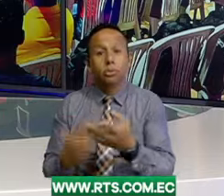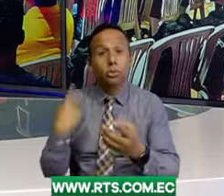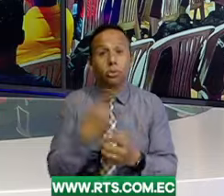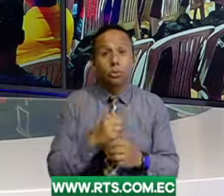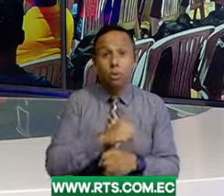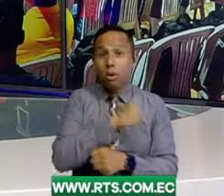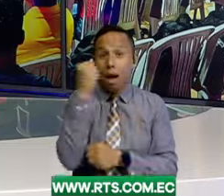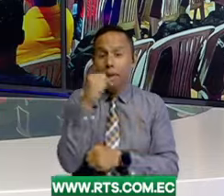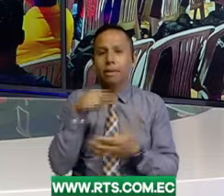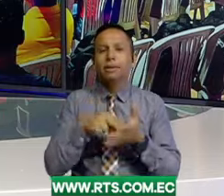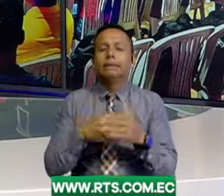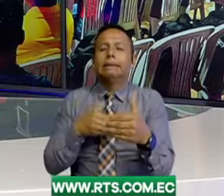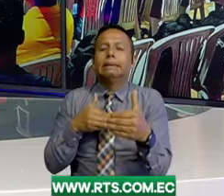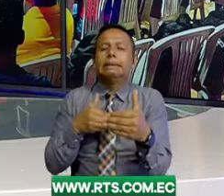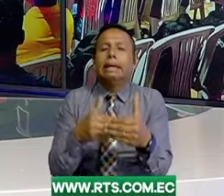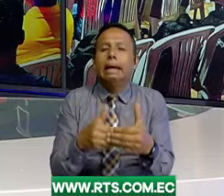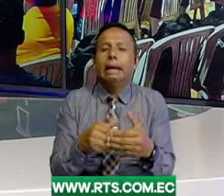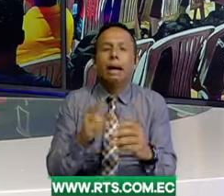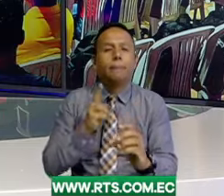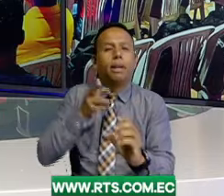al Mundial de Fútbol